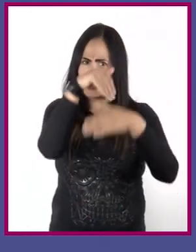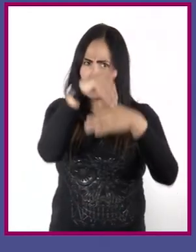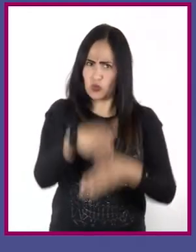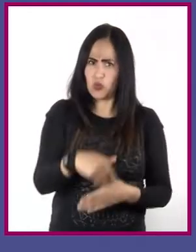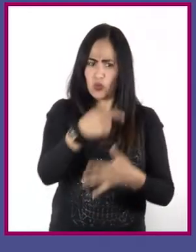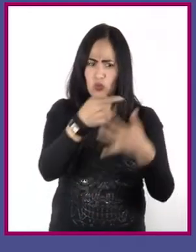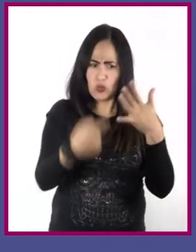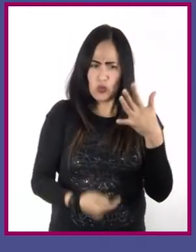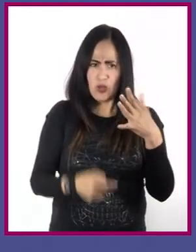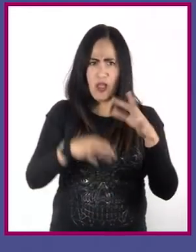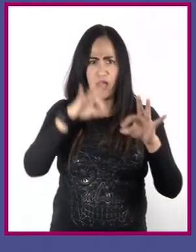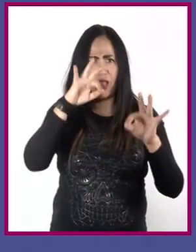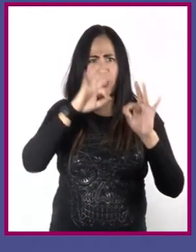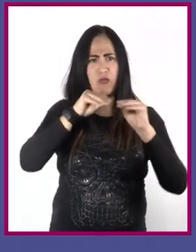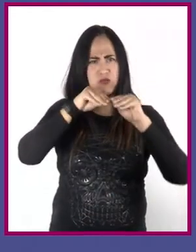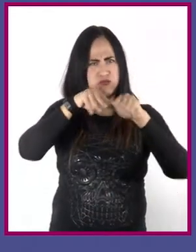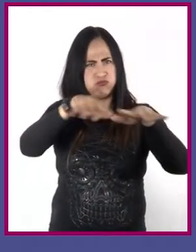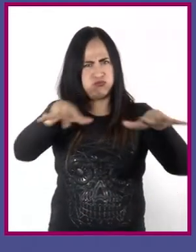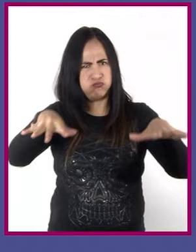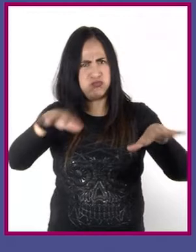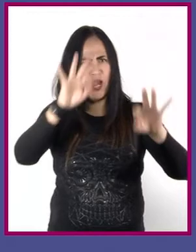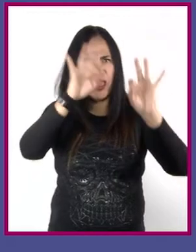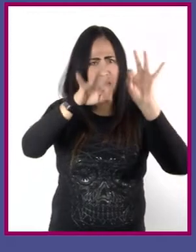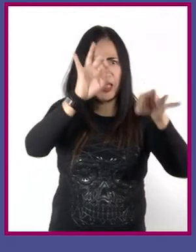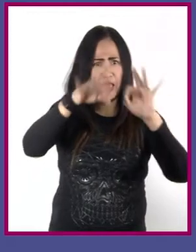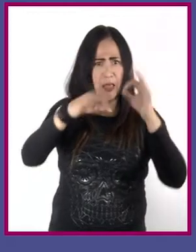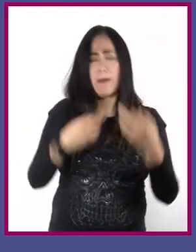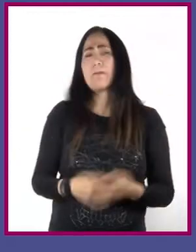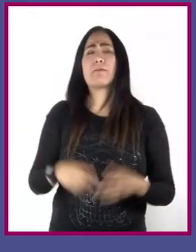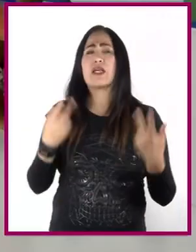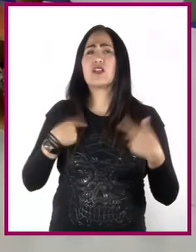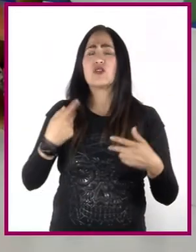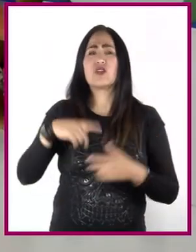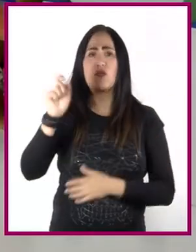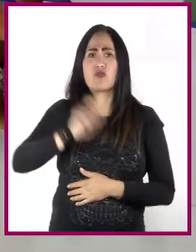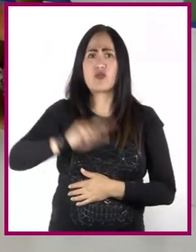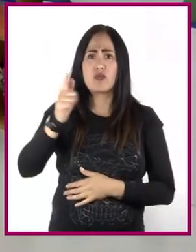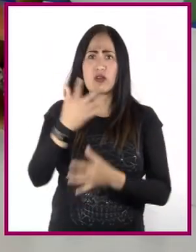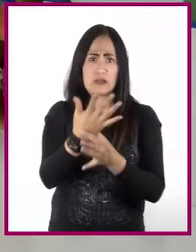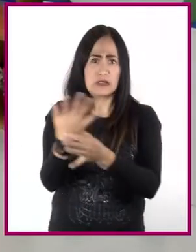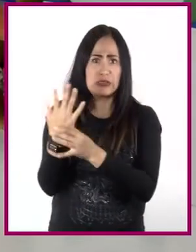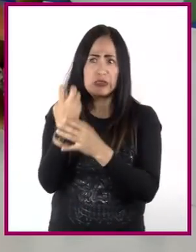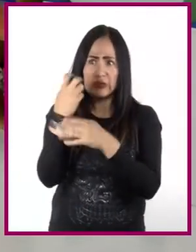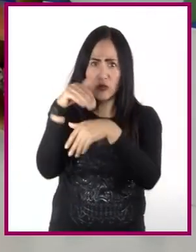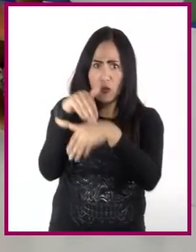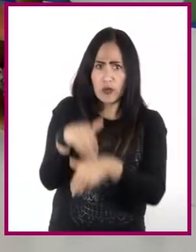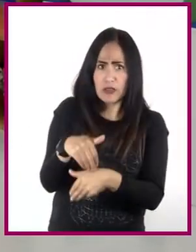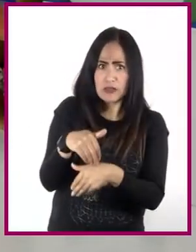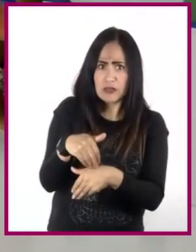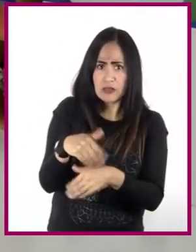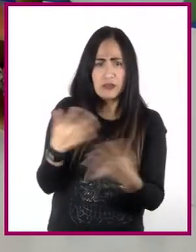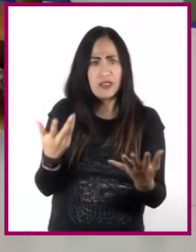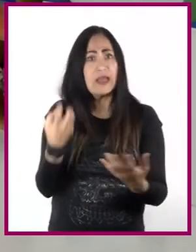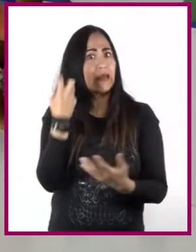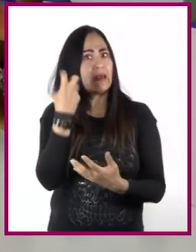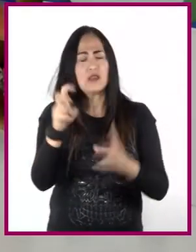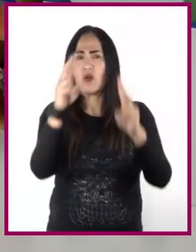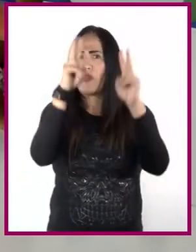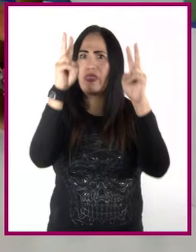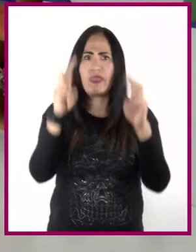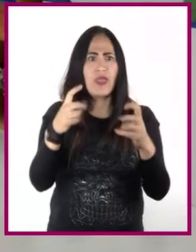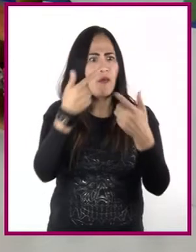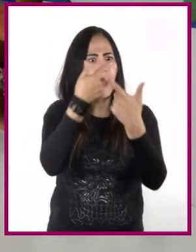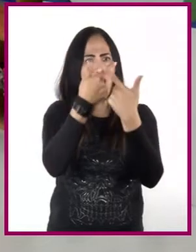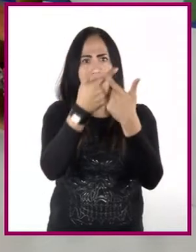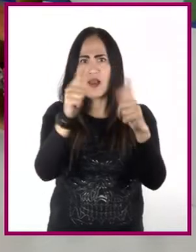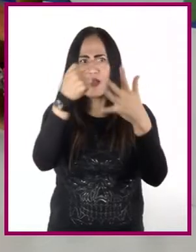estas propagandas y a lo que nos dicen nuestros profesionales? Es increíble que podamos escribir de todo lo que nos